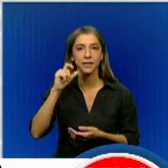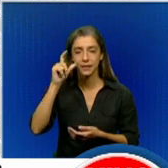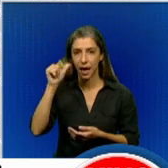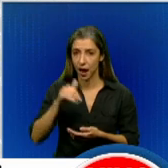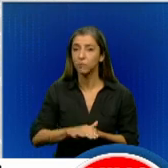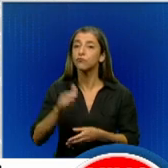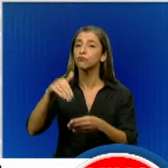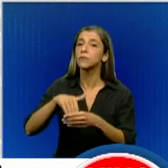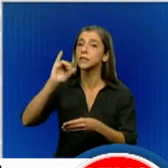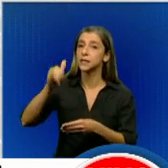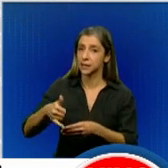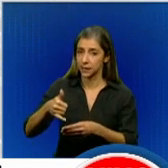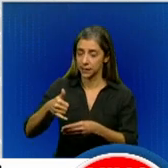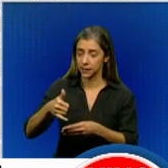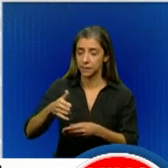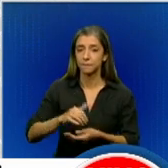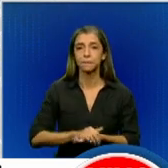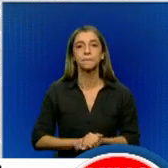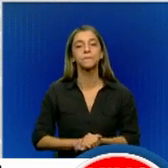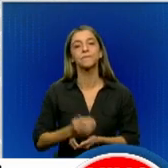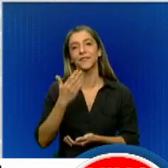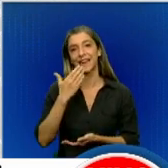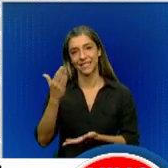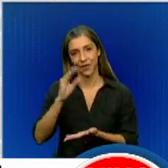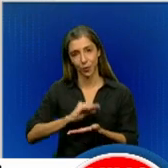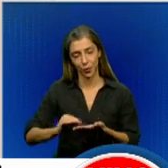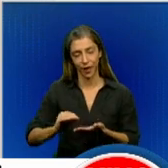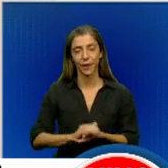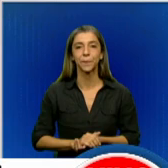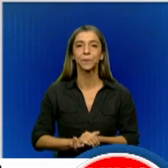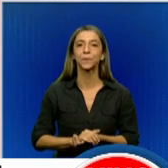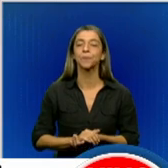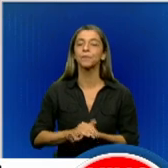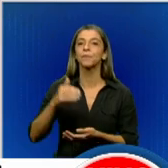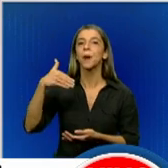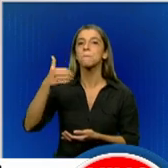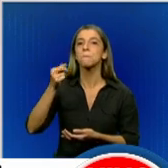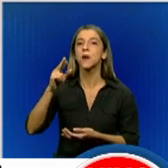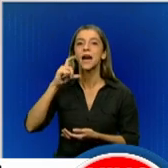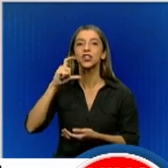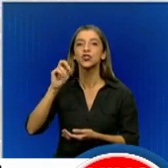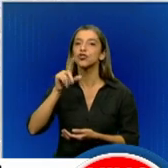positivo afirmativo gracias diputada martha isela